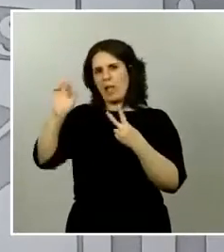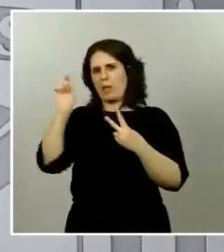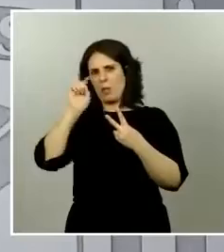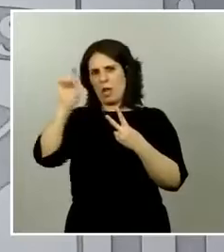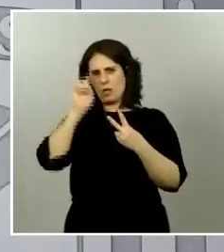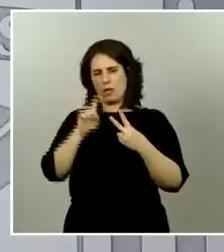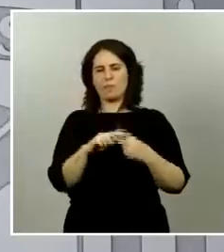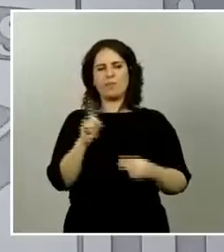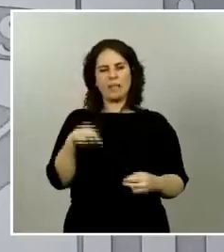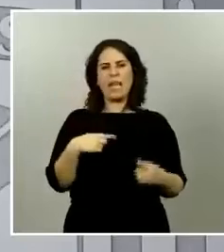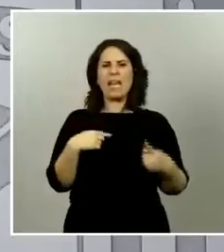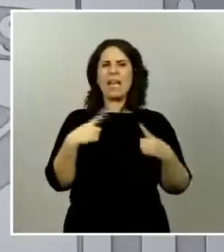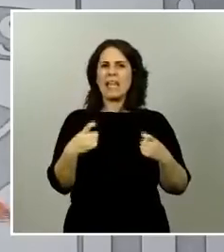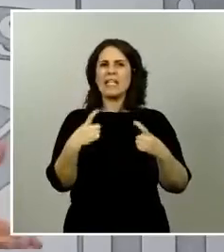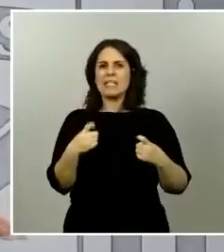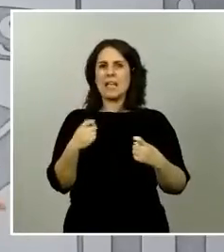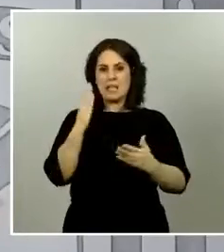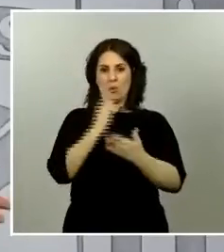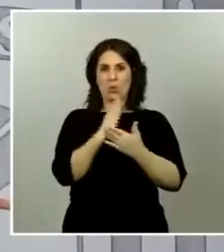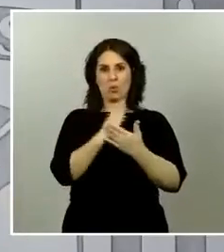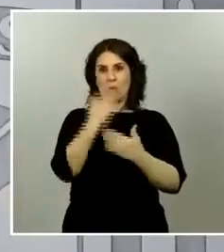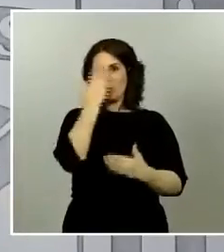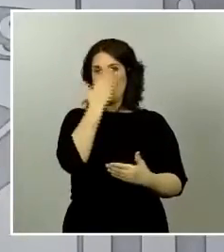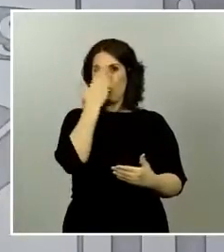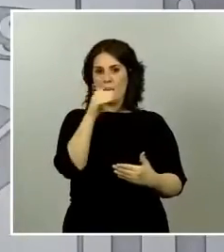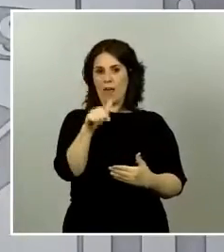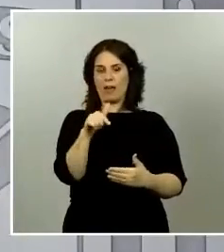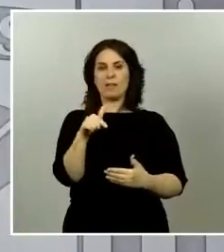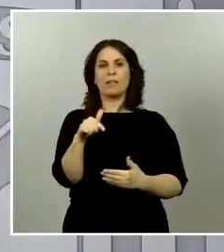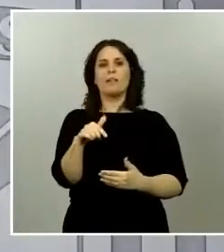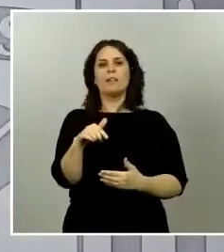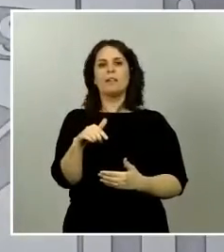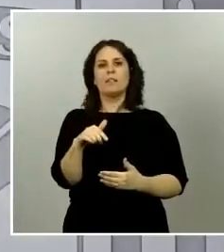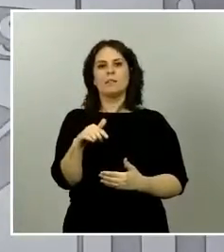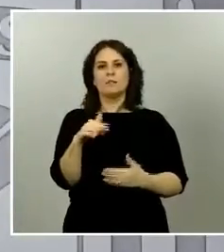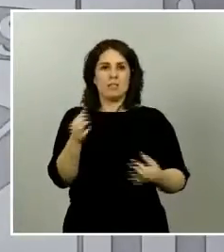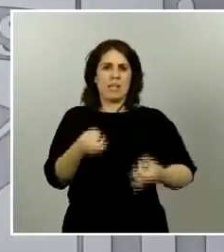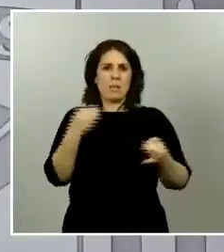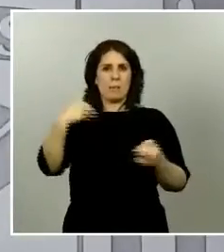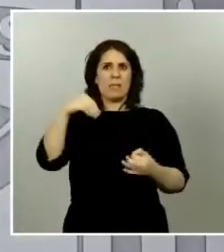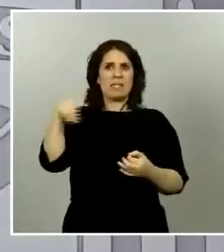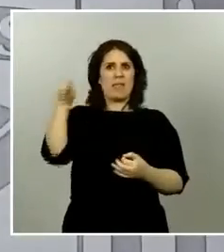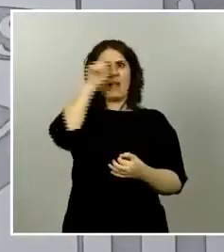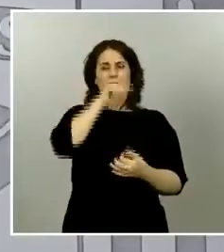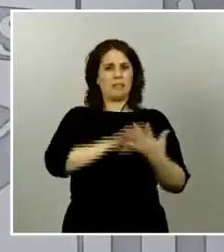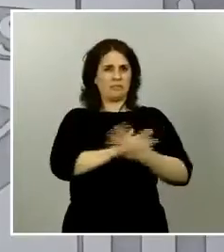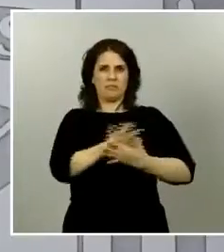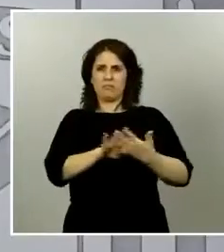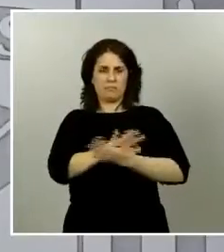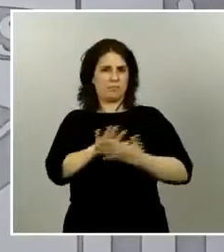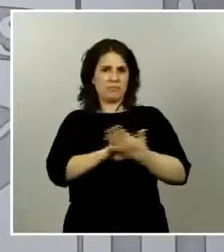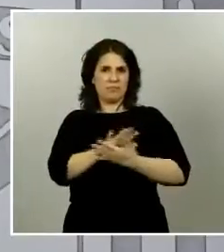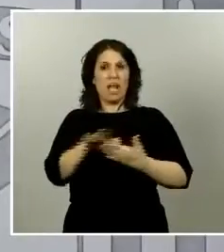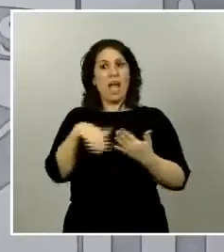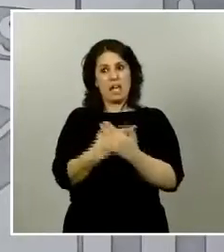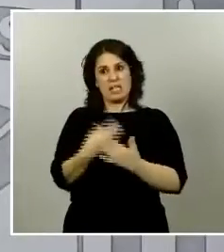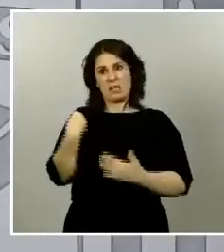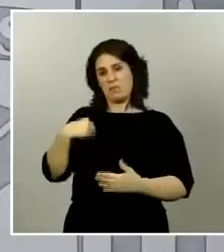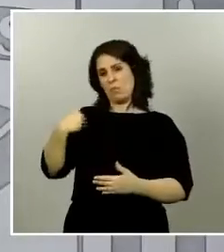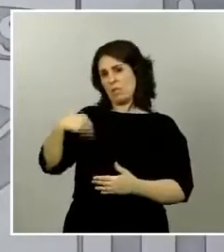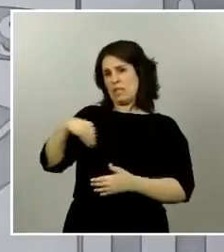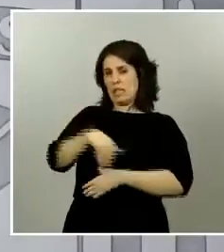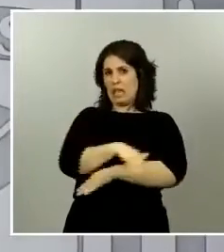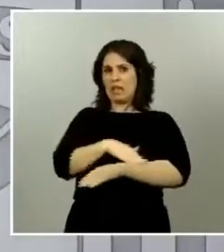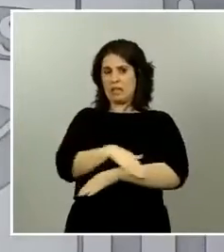la preocupación o, digamos, de alguna manera la necesidad de que todos hagamos bien. El inicio del curso escolar está patente en las intervenciones